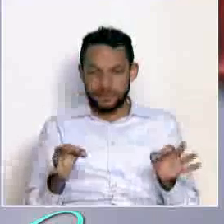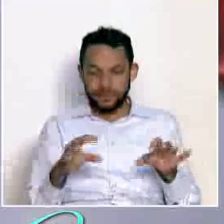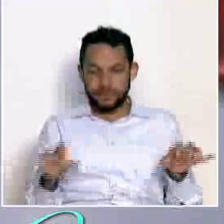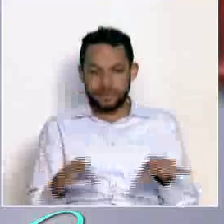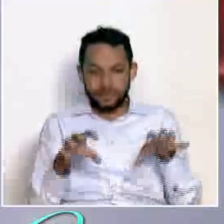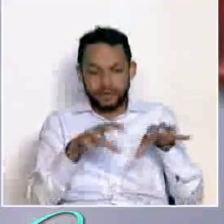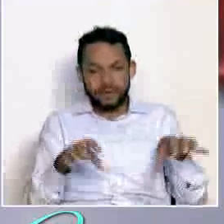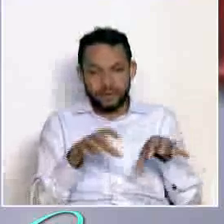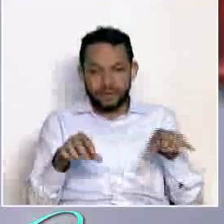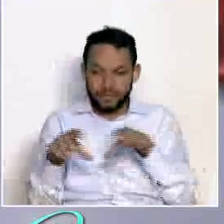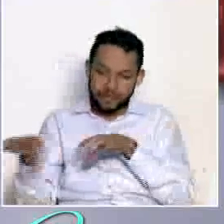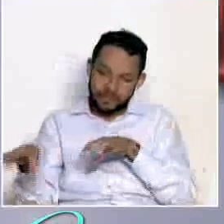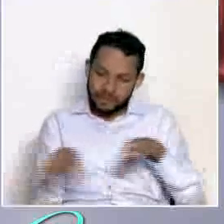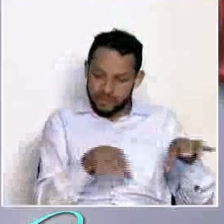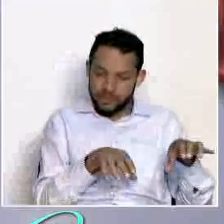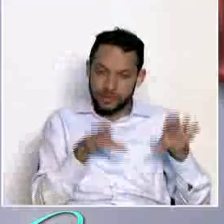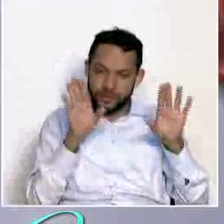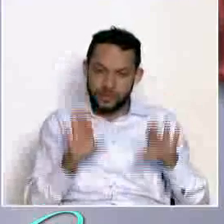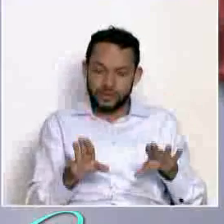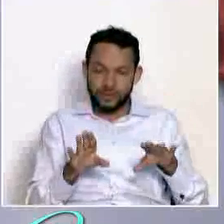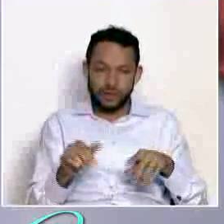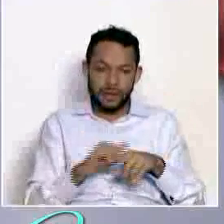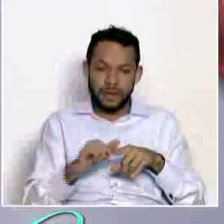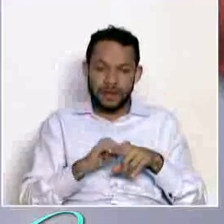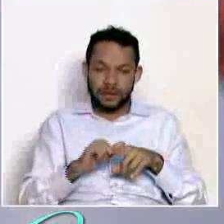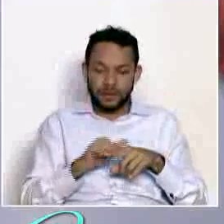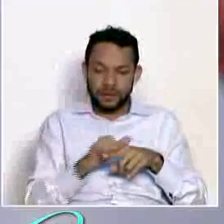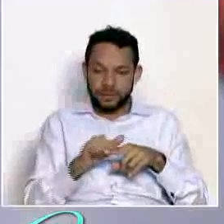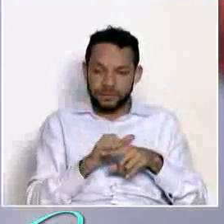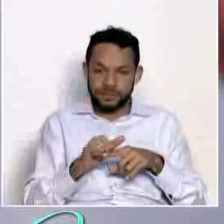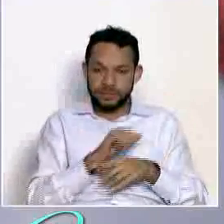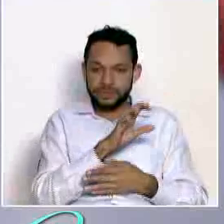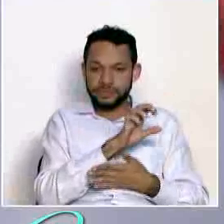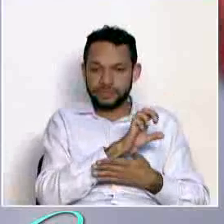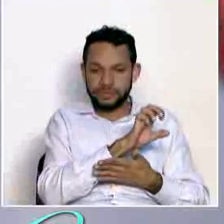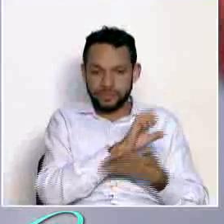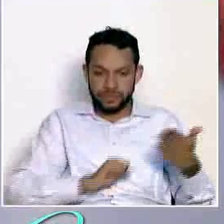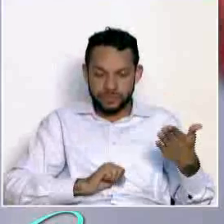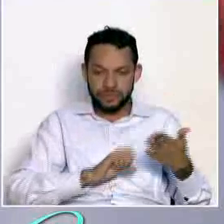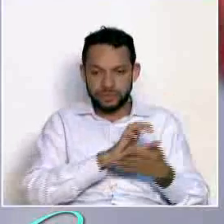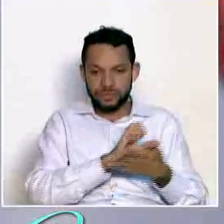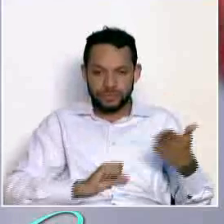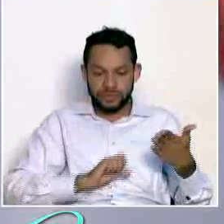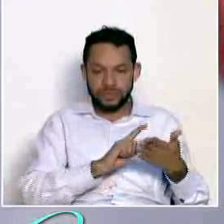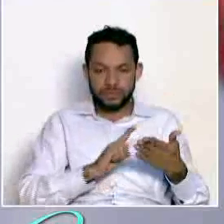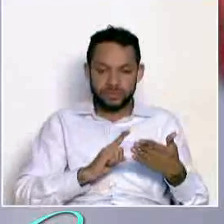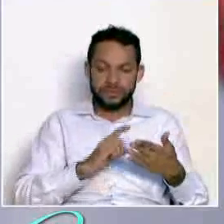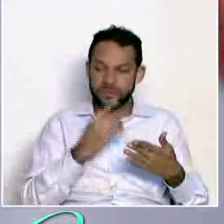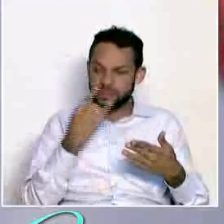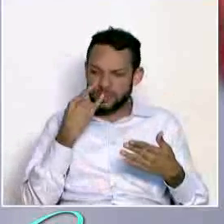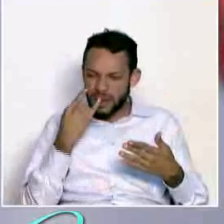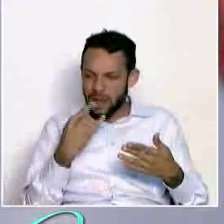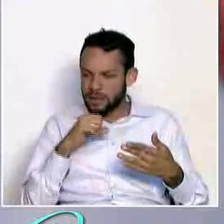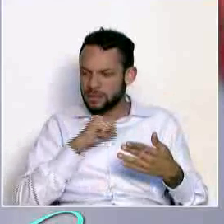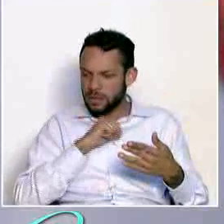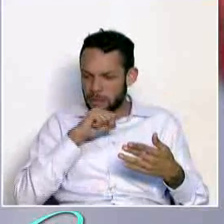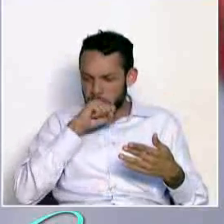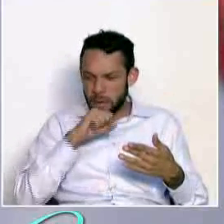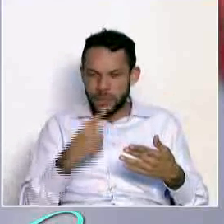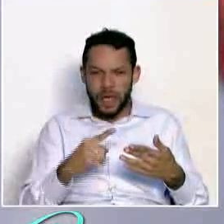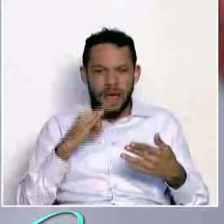herramientas que más se utiliza para la erradicación de adicciones o de